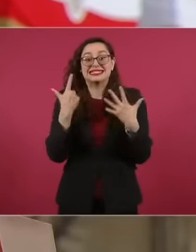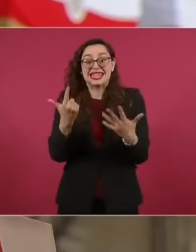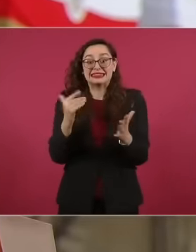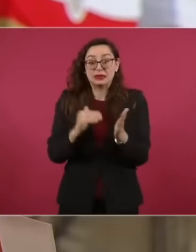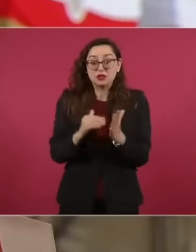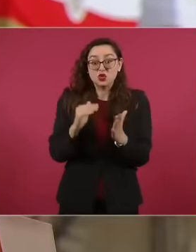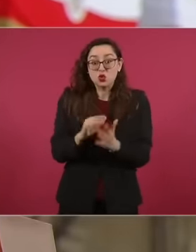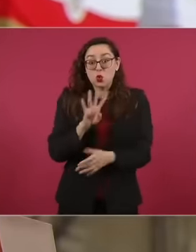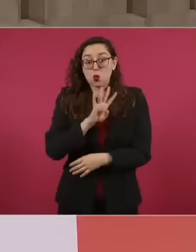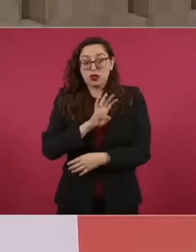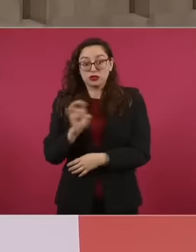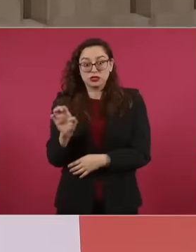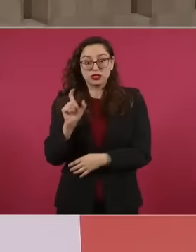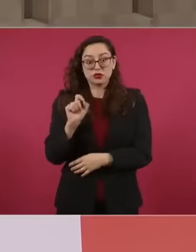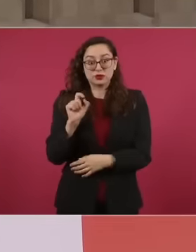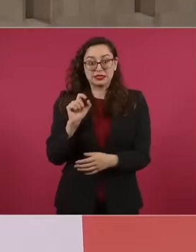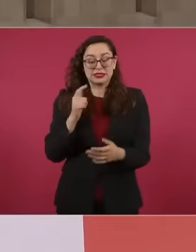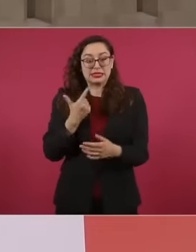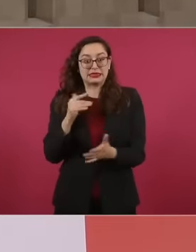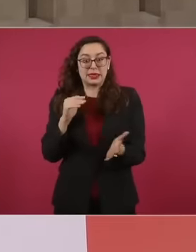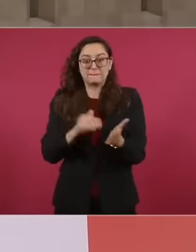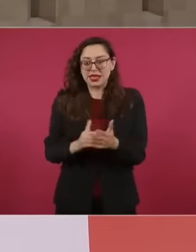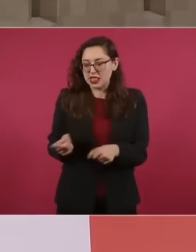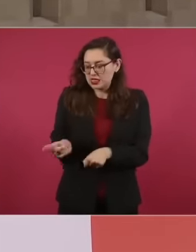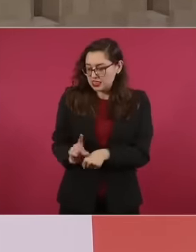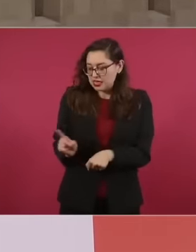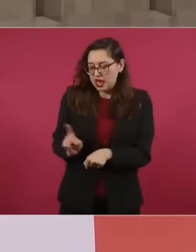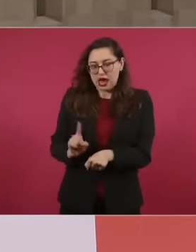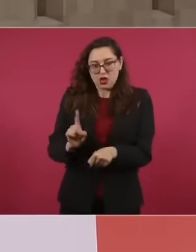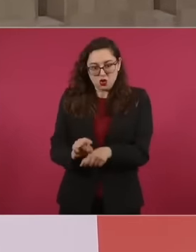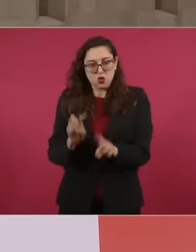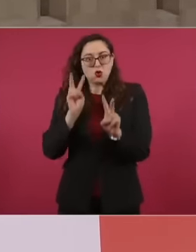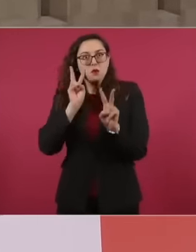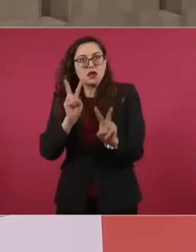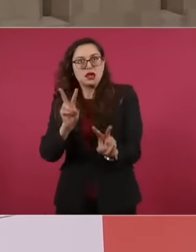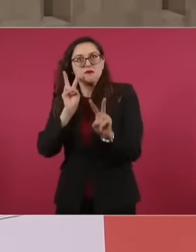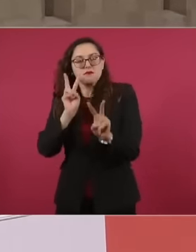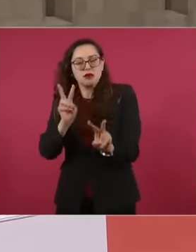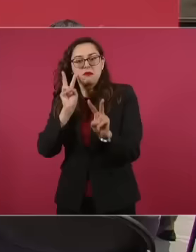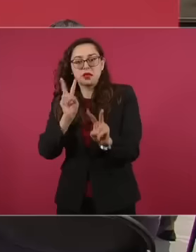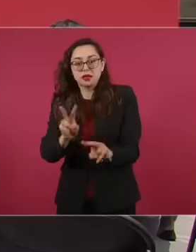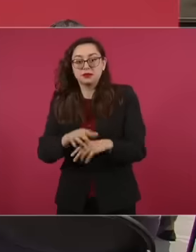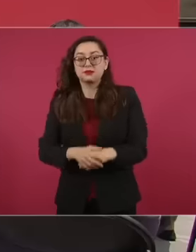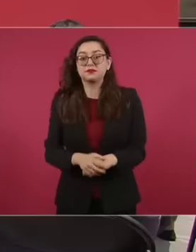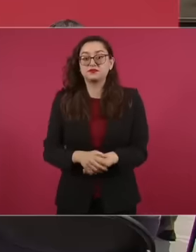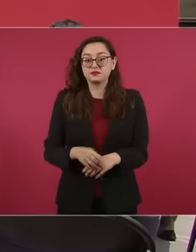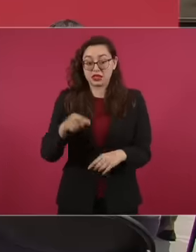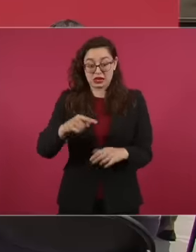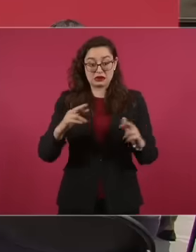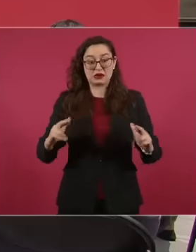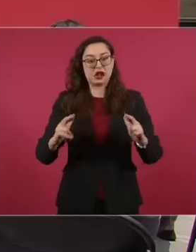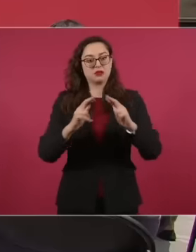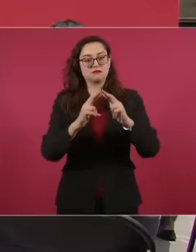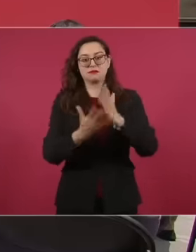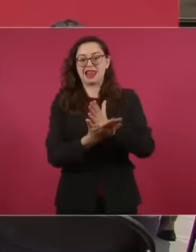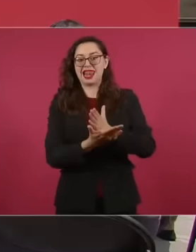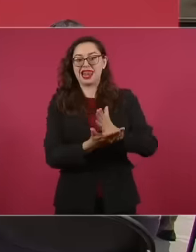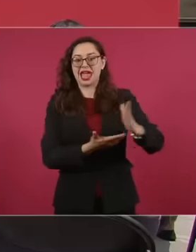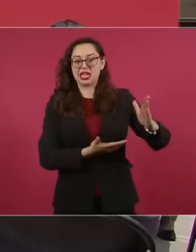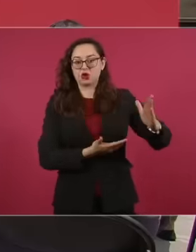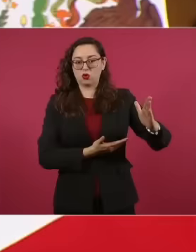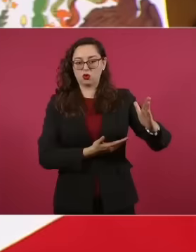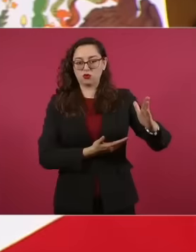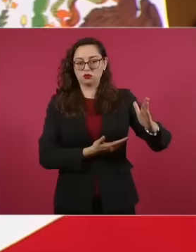7,427,000 televidentes diarios. Se ha hecho valer el Estado laico. Somos